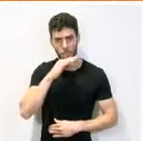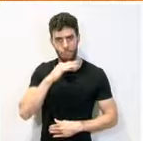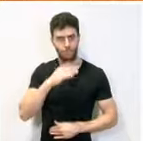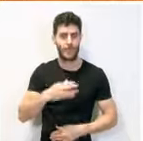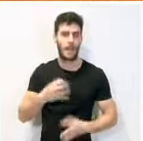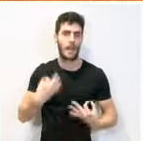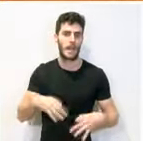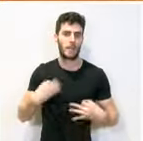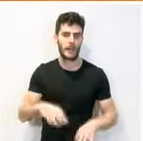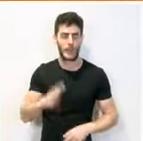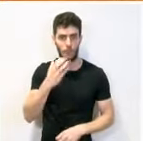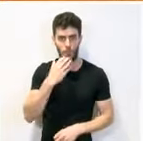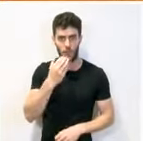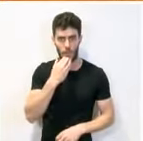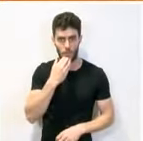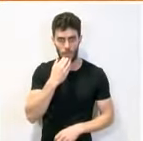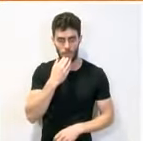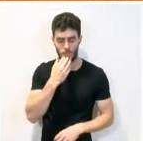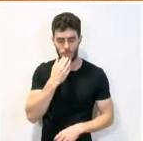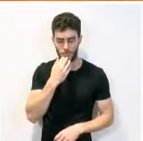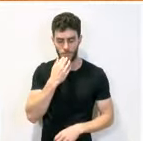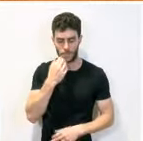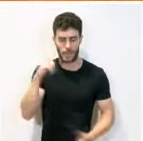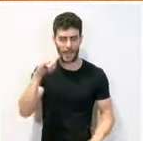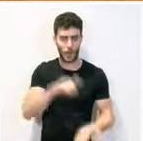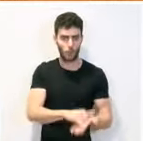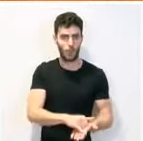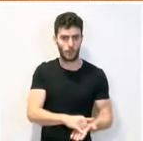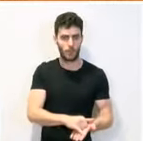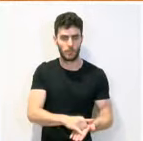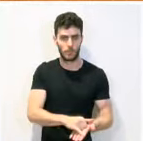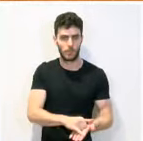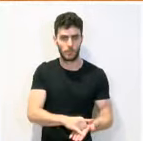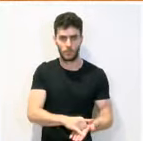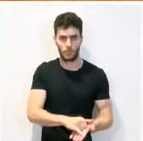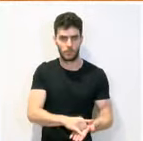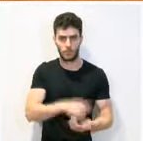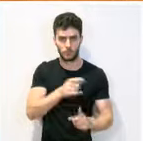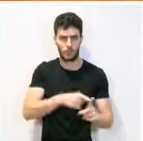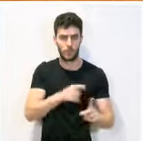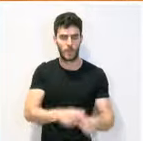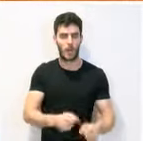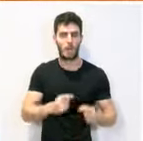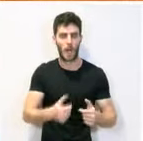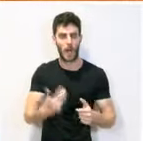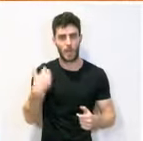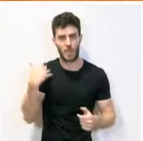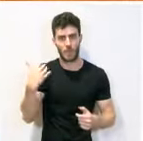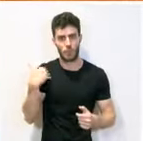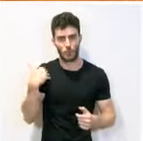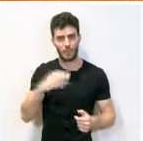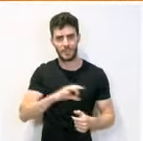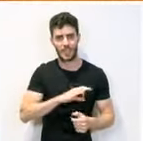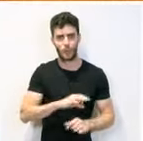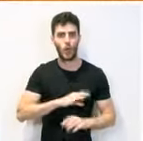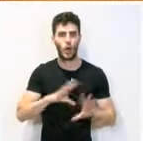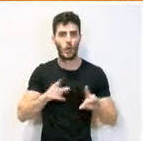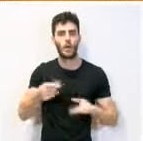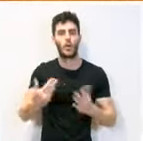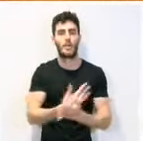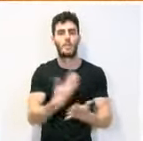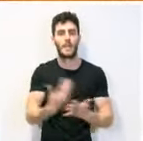por ejemplo, el aeropuerto sigue estando claramente infrautilizado. Hace mucho, señor Dorado, que no nos explica